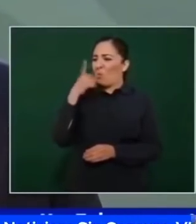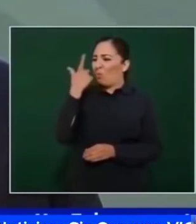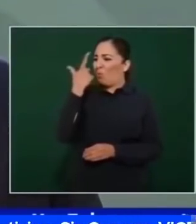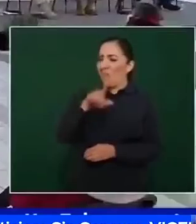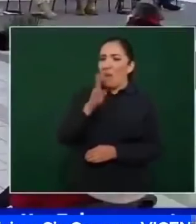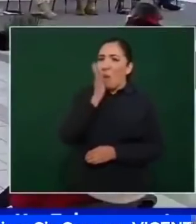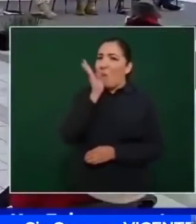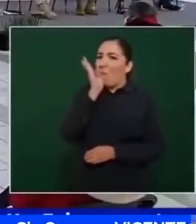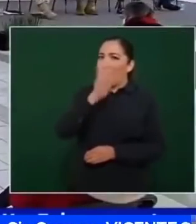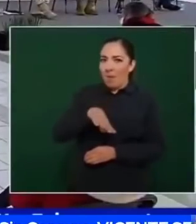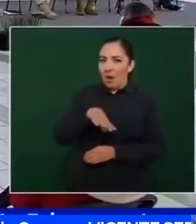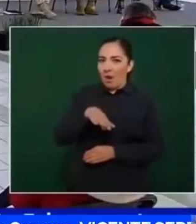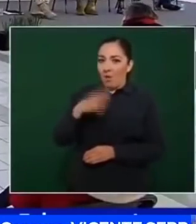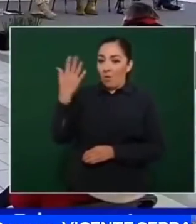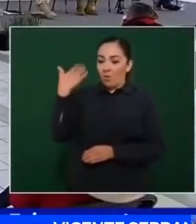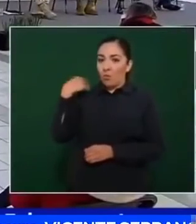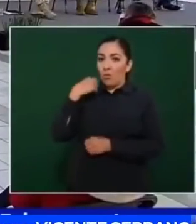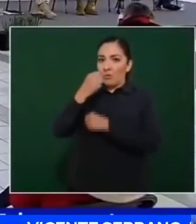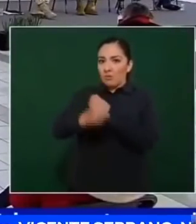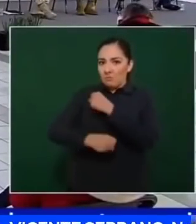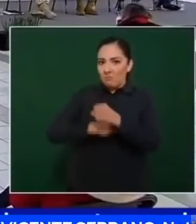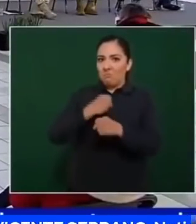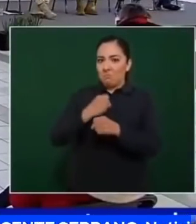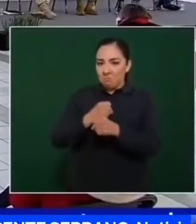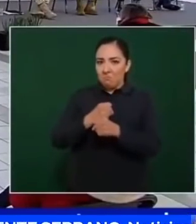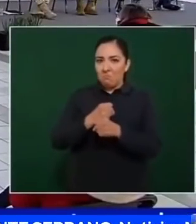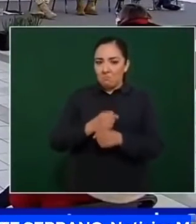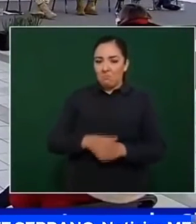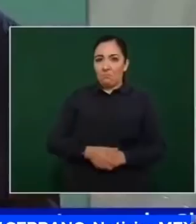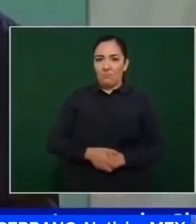de los últimos tiempos.